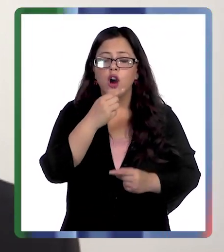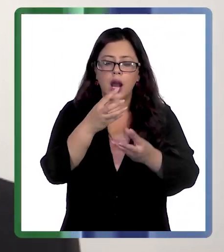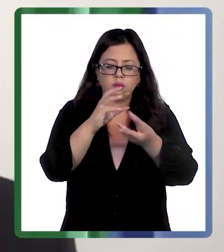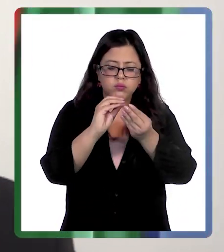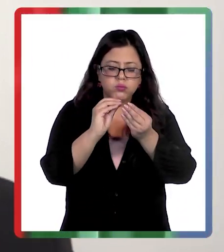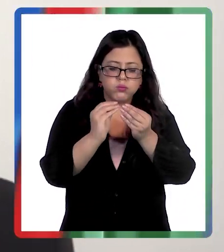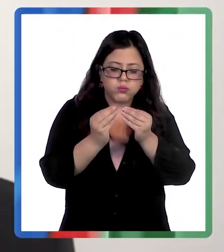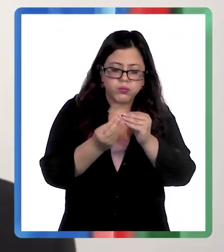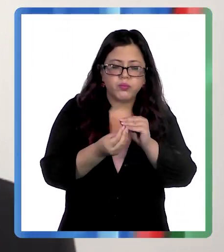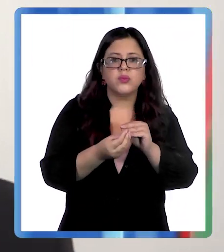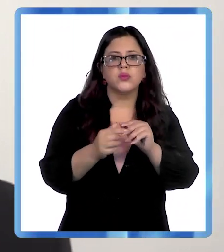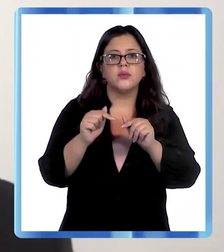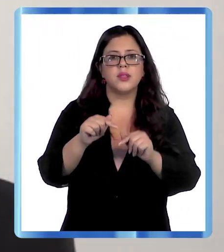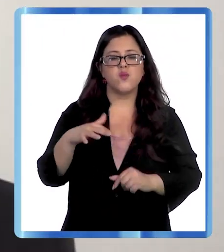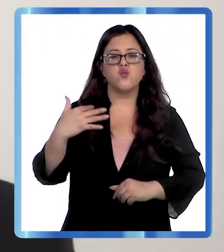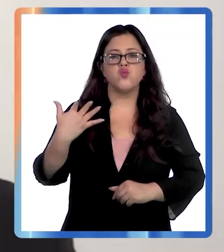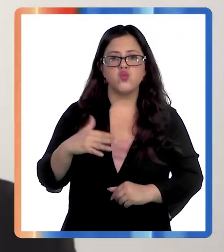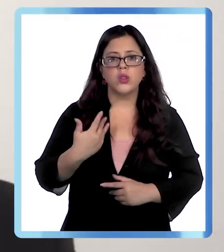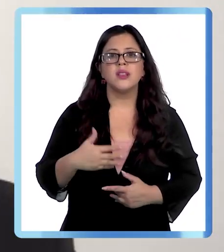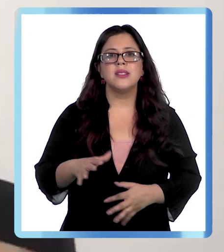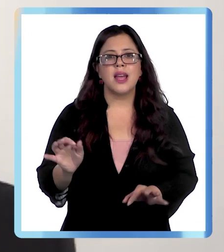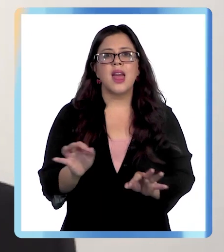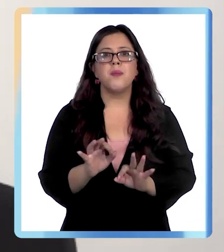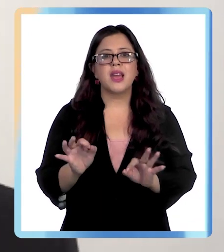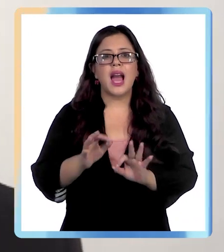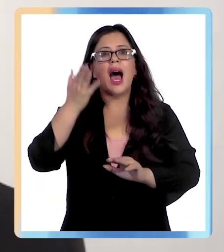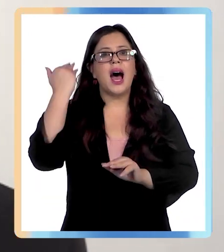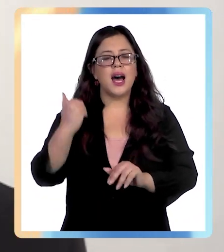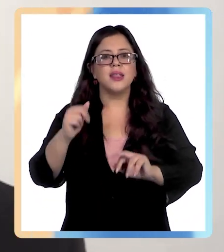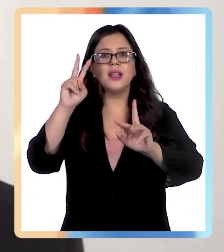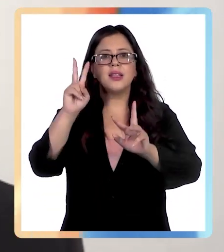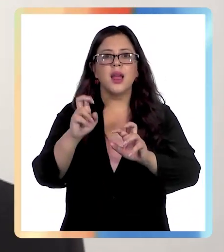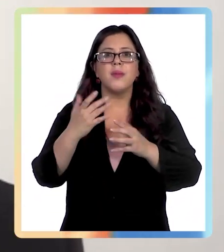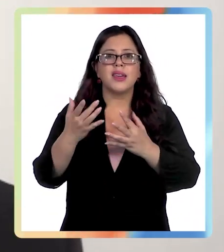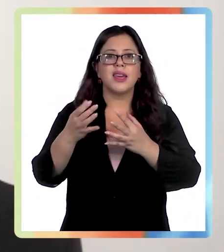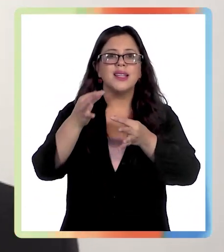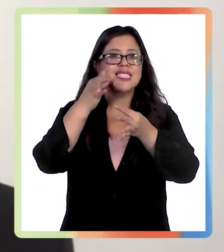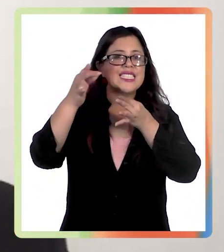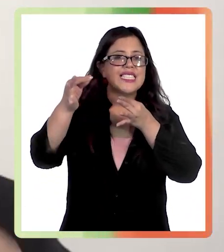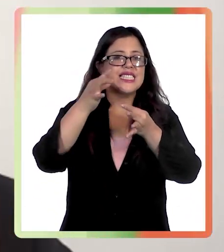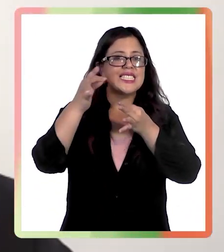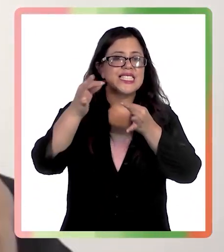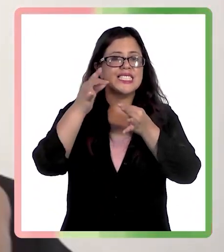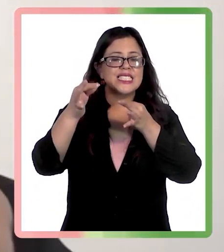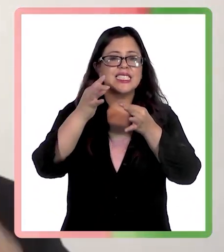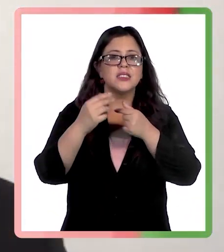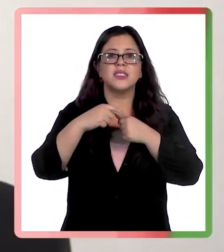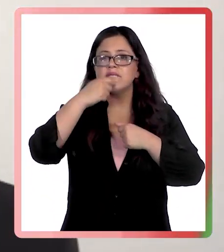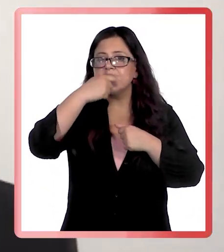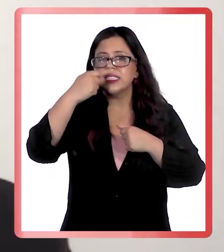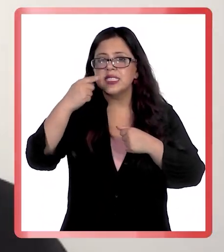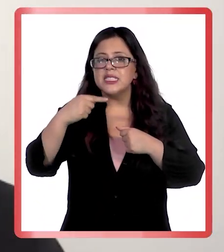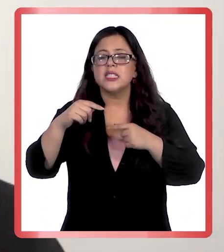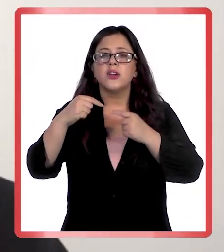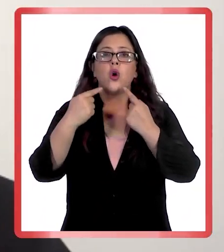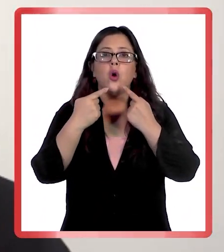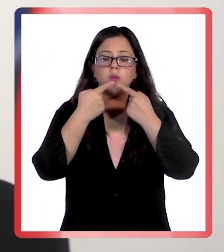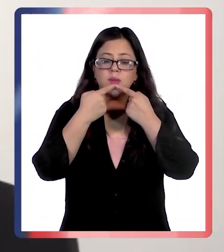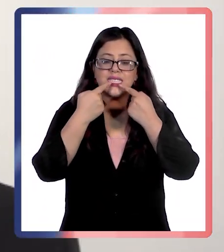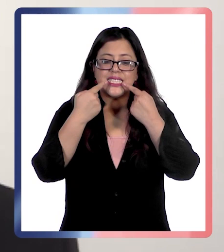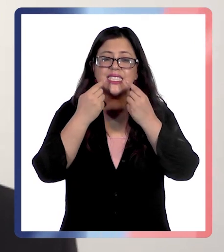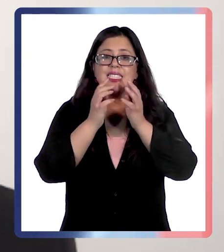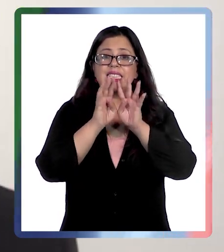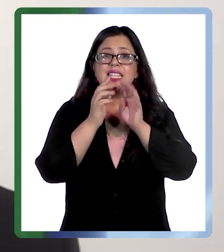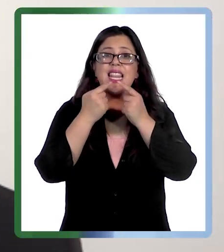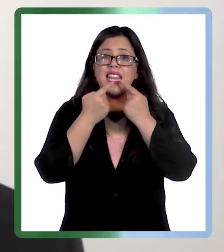etcétera importante es lo que habíamos hablado anteriormente la higiene interproximal seda dental o si tengo espacios